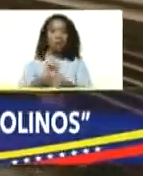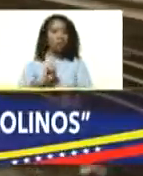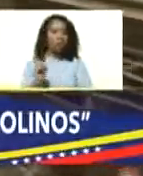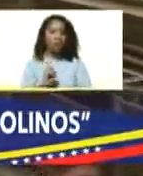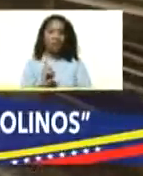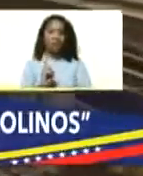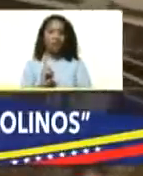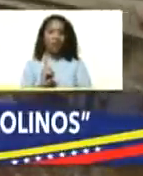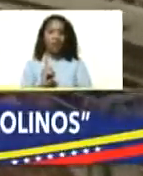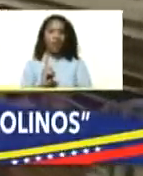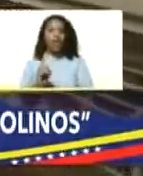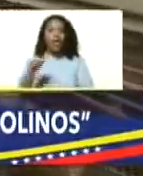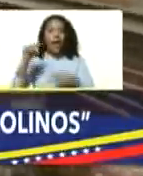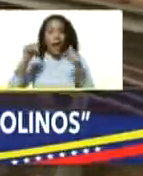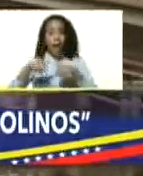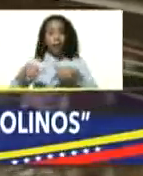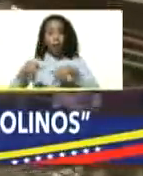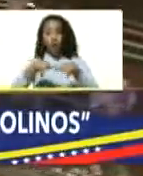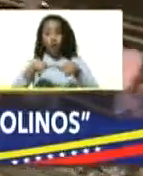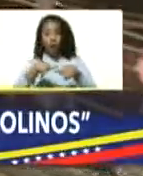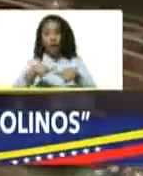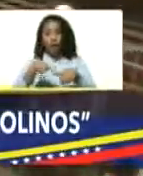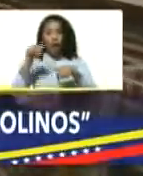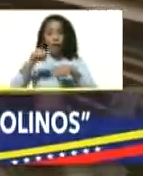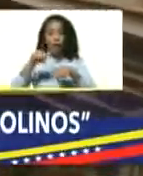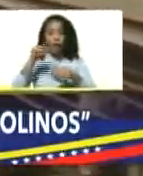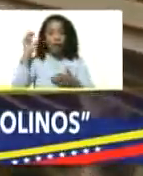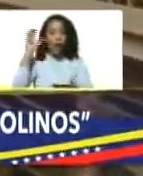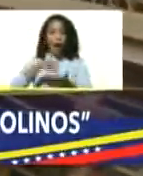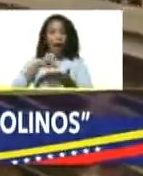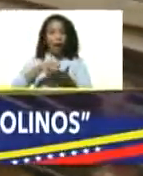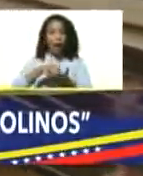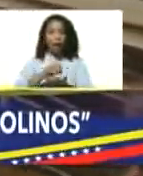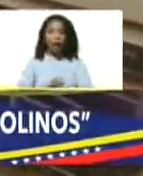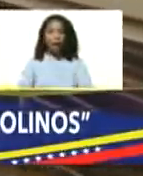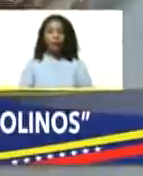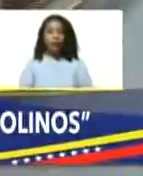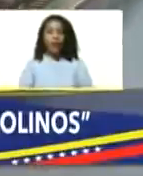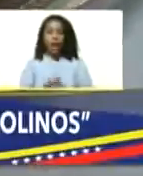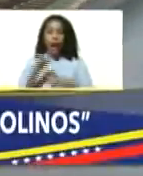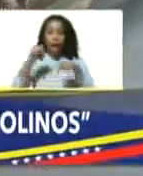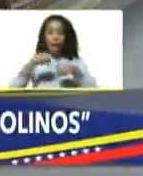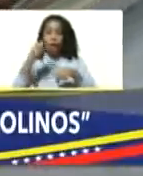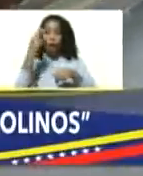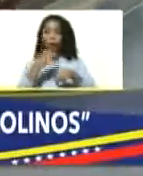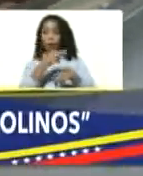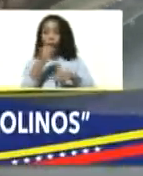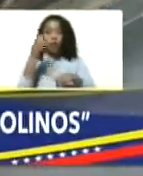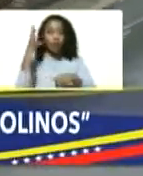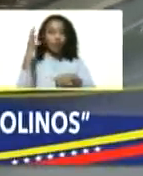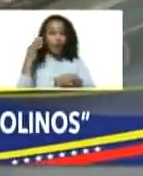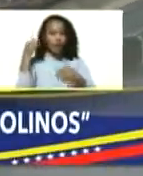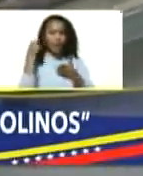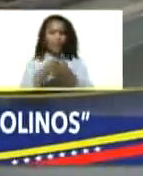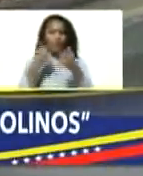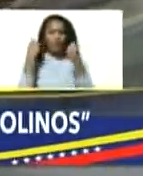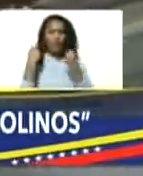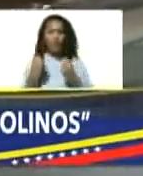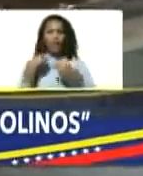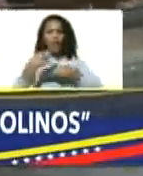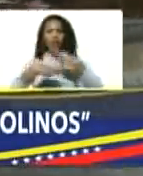tenga desde estos espacios de los valles de aragua del estado aragua este compromiso de mujer de mujer guerrera de muy